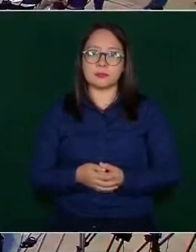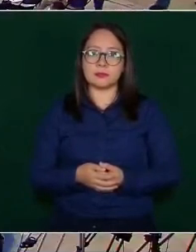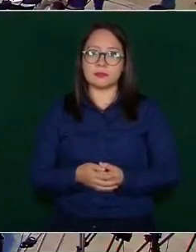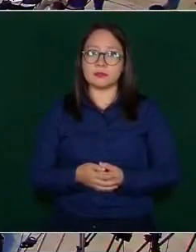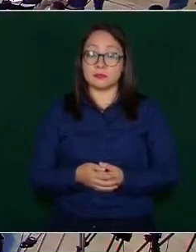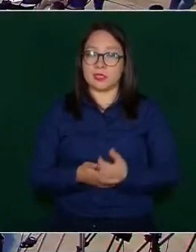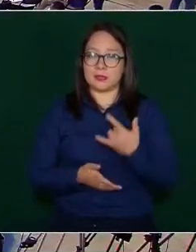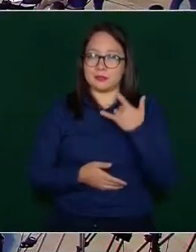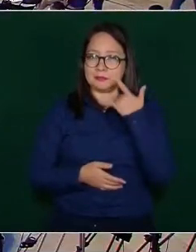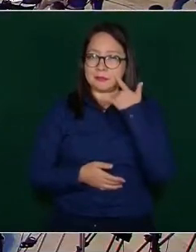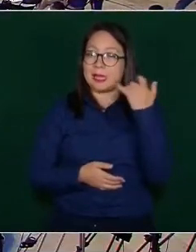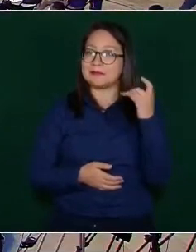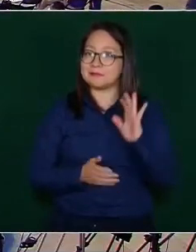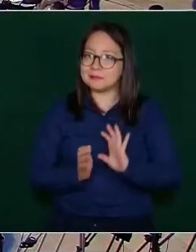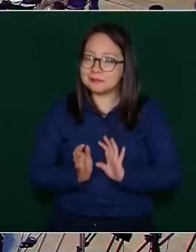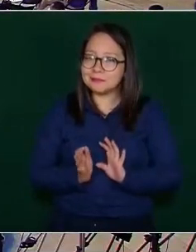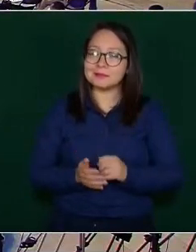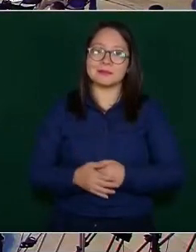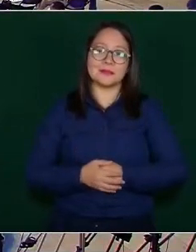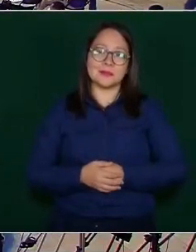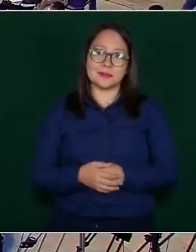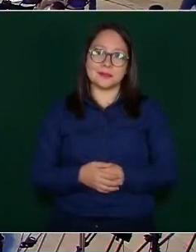muy peculiar,